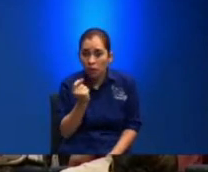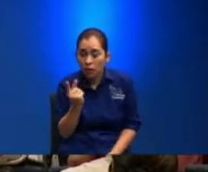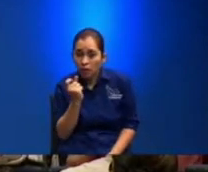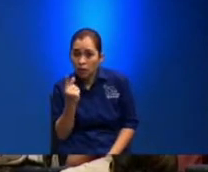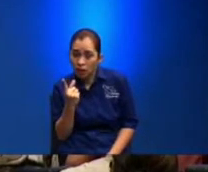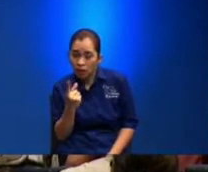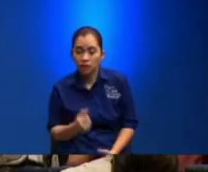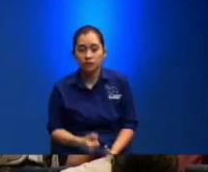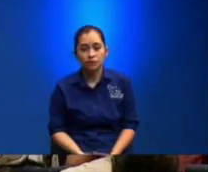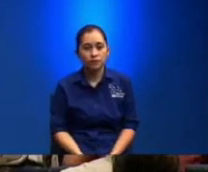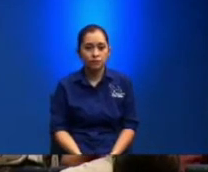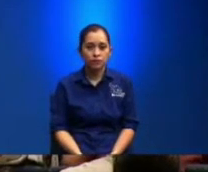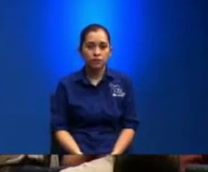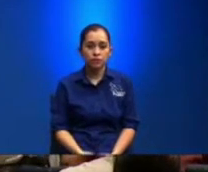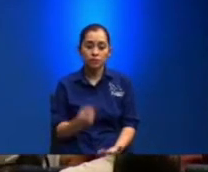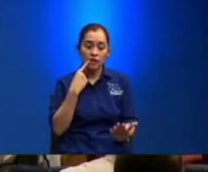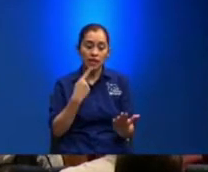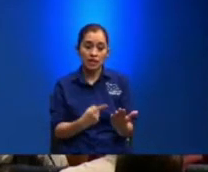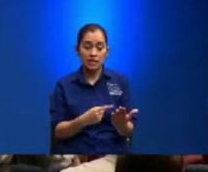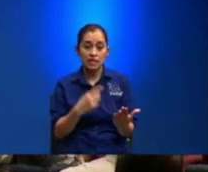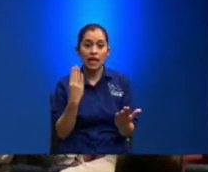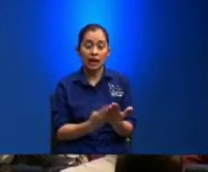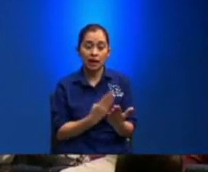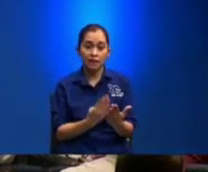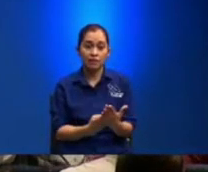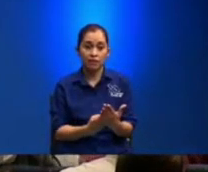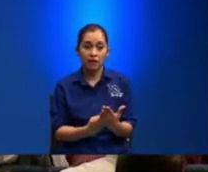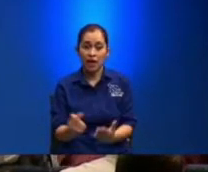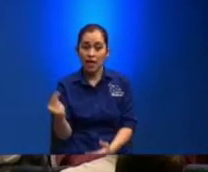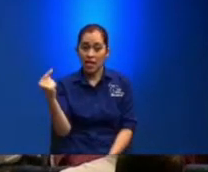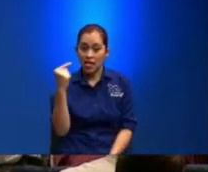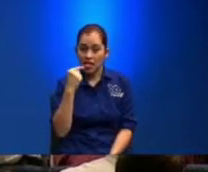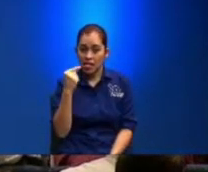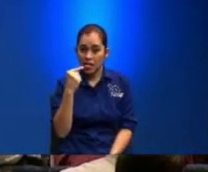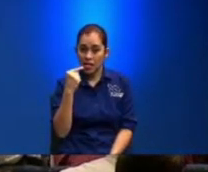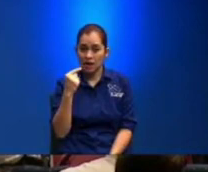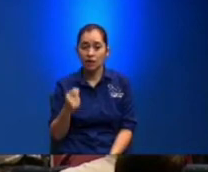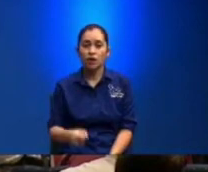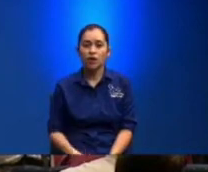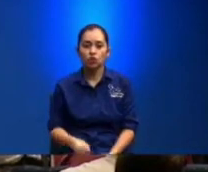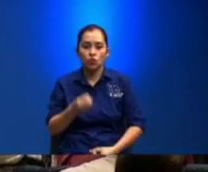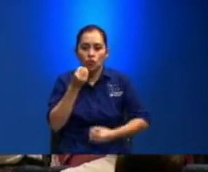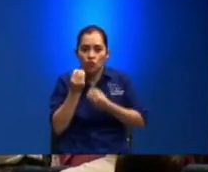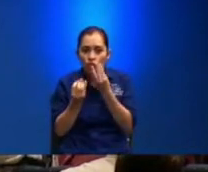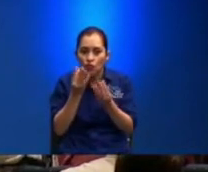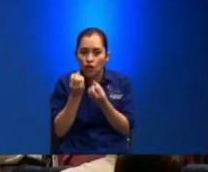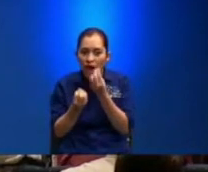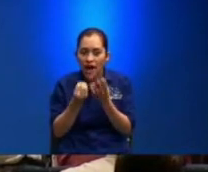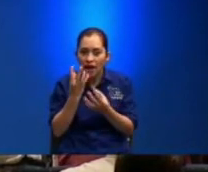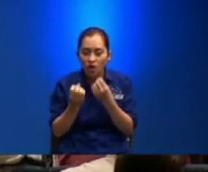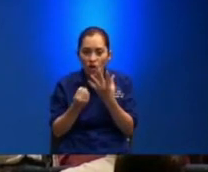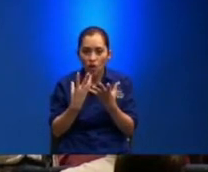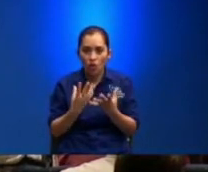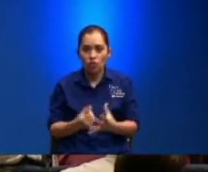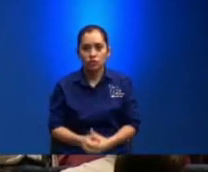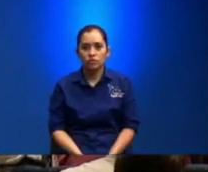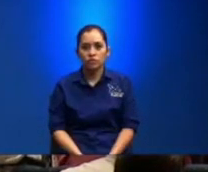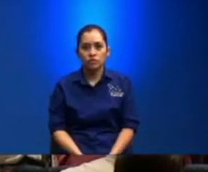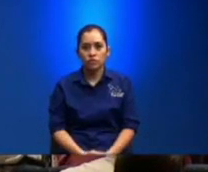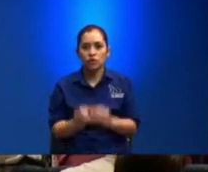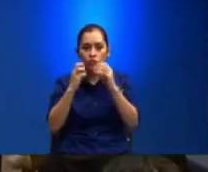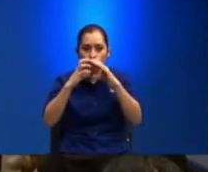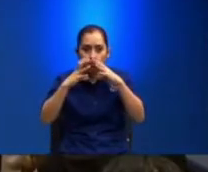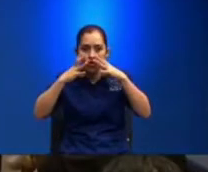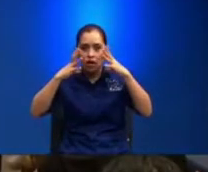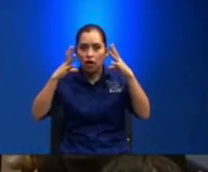dice la biblia que la lengua es un fuego y dice que la inflama el infierno